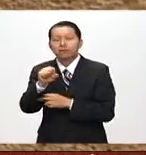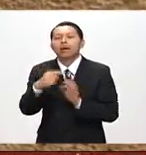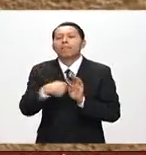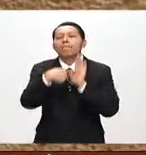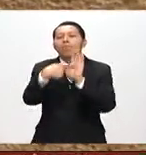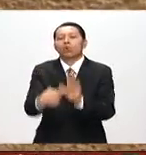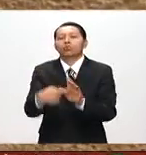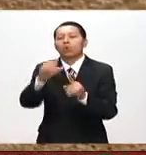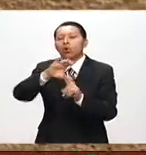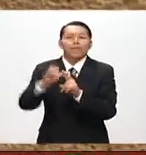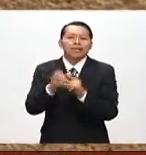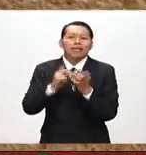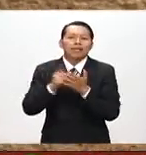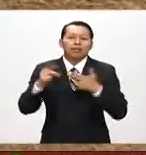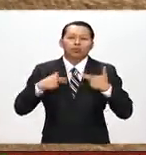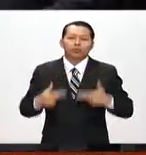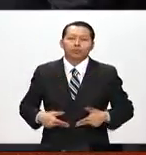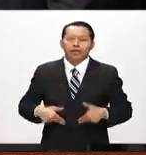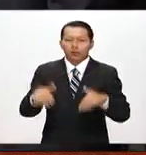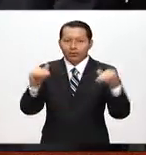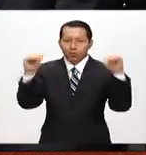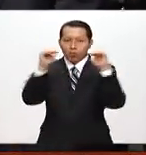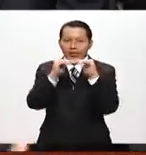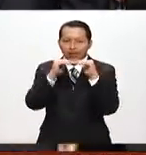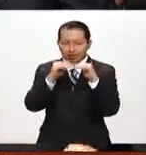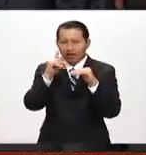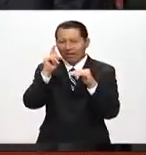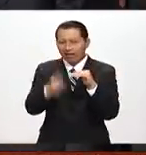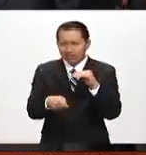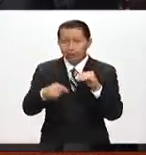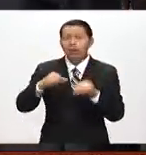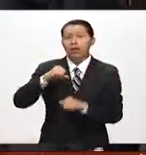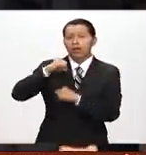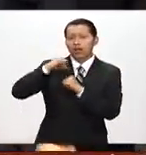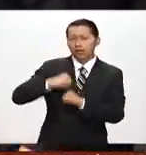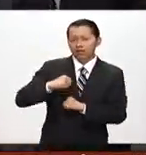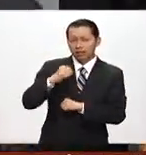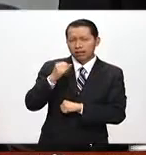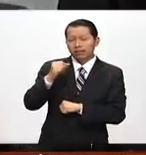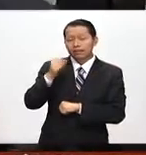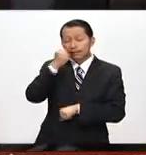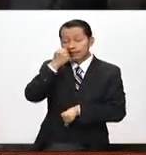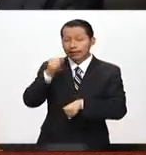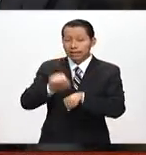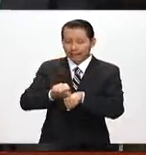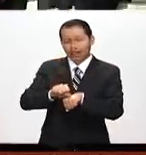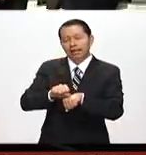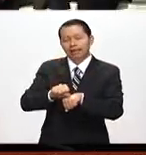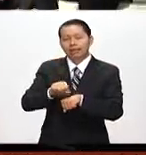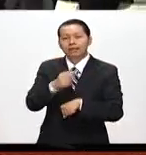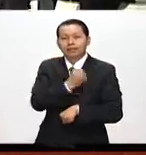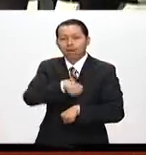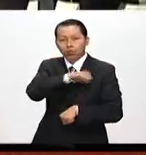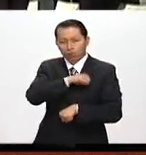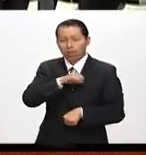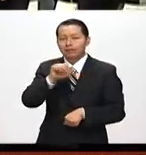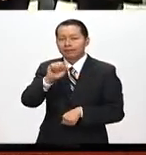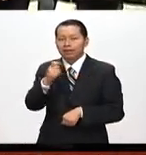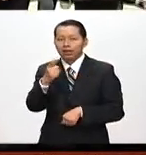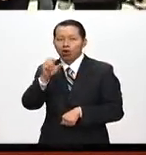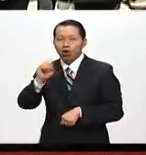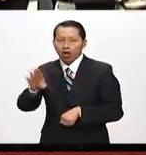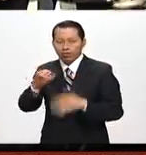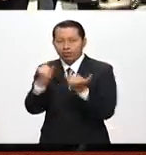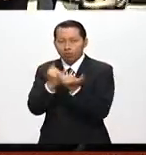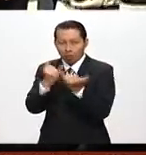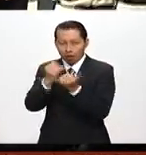el Comité de Derechos Humanos e Igualdad. Lo conforman autoridades de la Secretaría de Salud, Gobernación y de la Comisión Nacional de